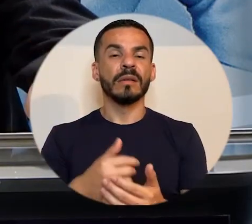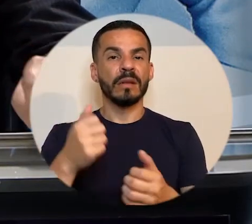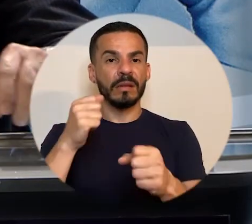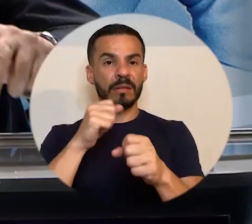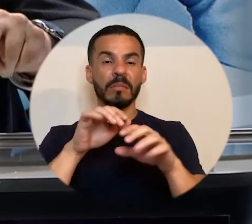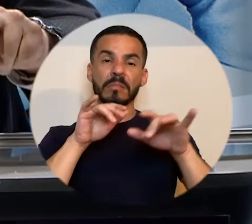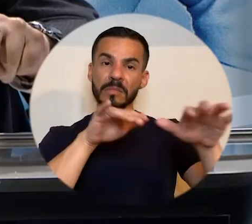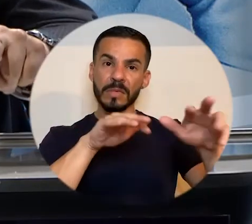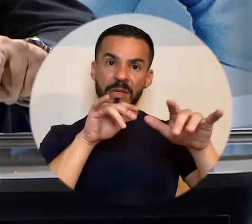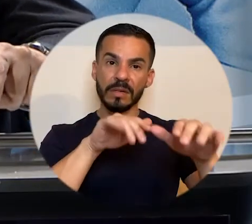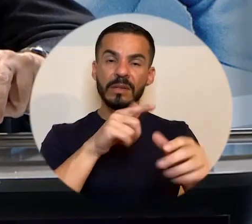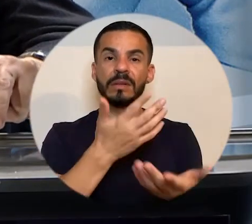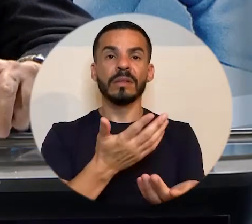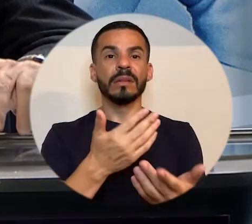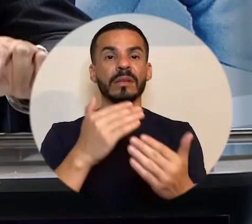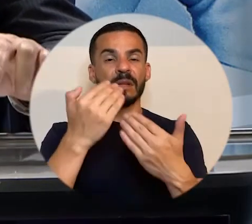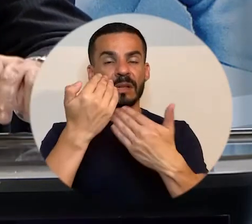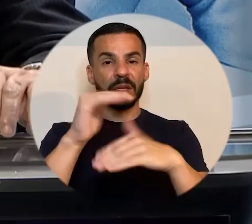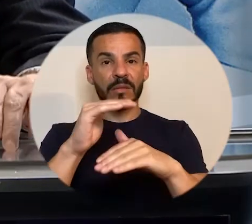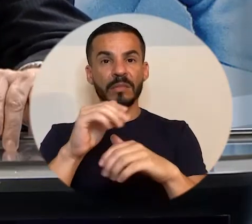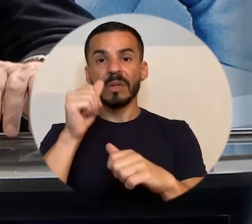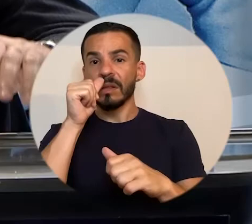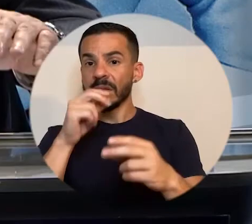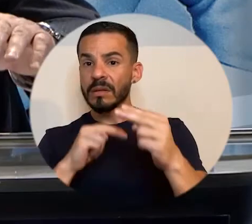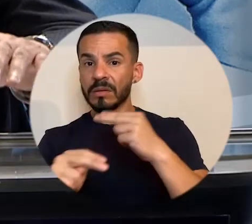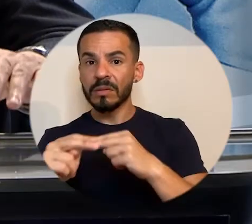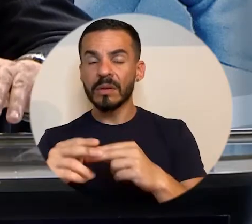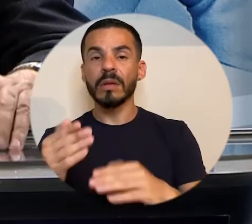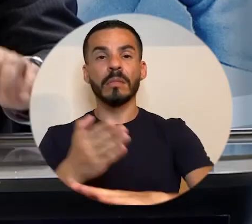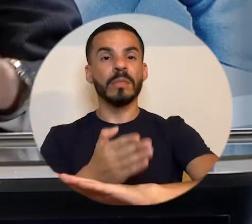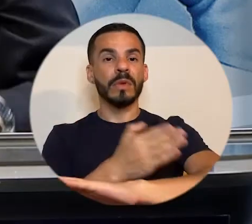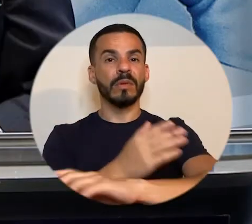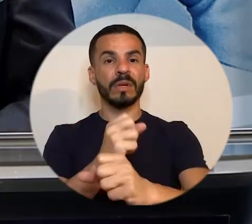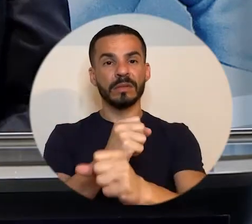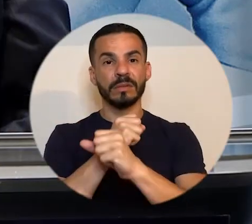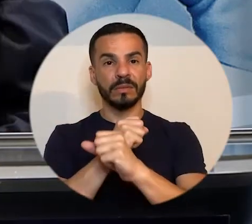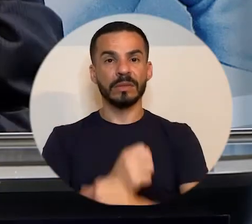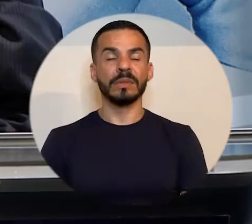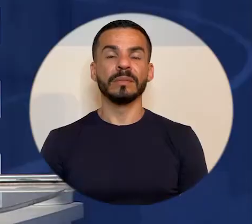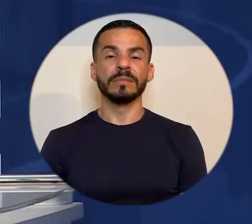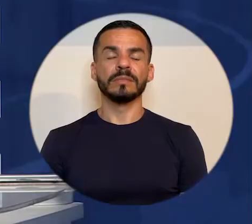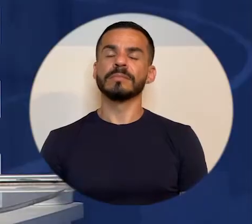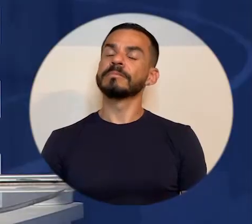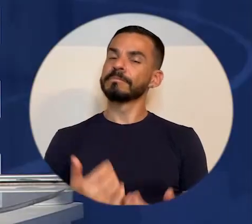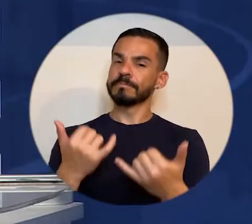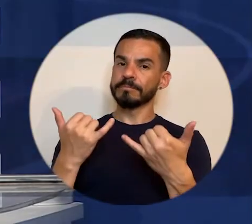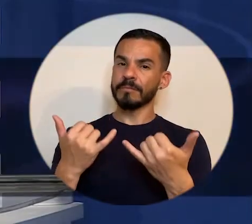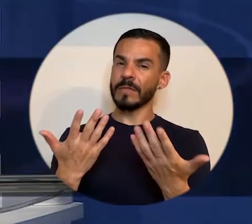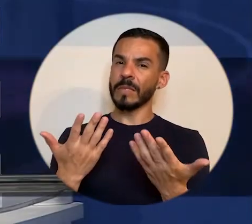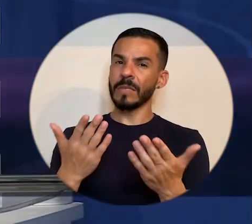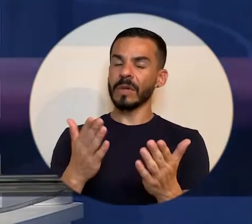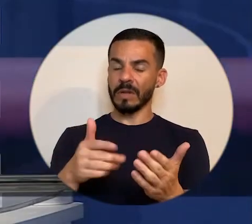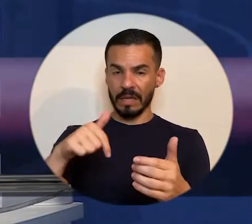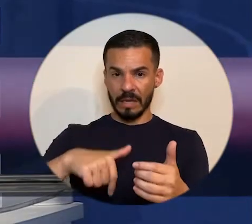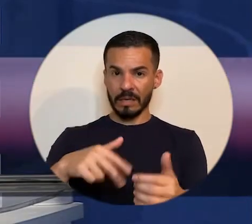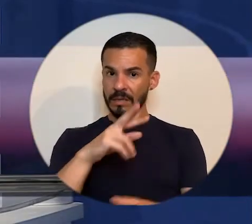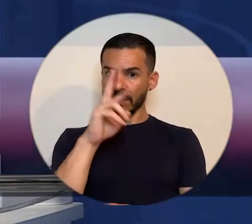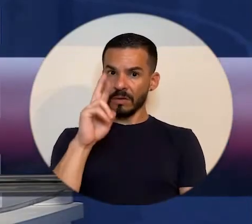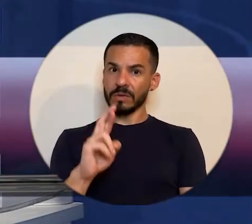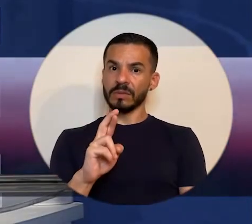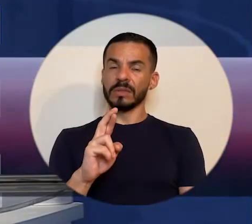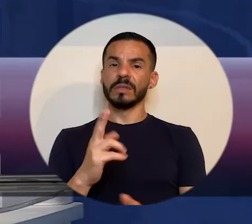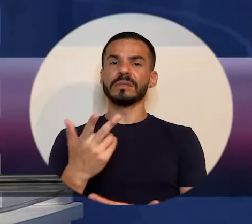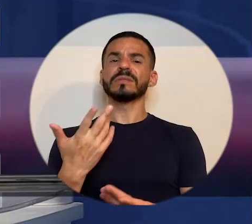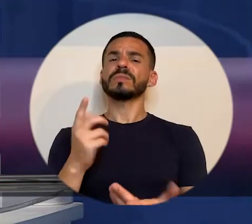frenar migración, limitar narcotráfico y mejorar seguridad. Ahora, del lado de Costa